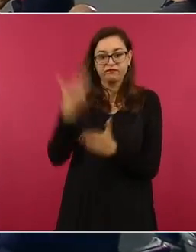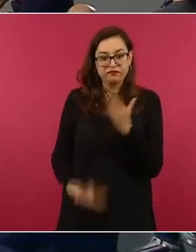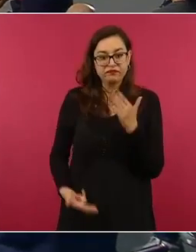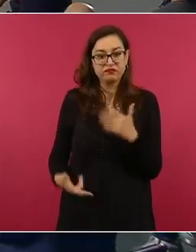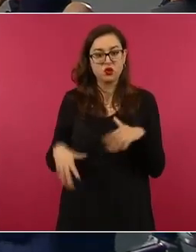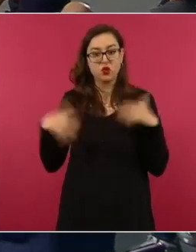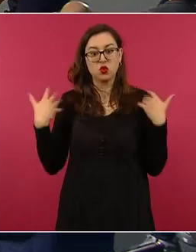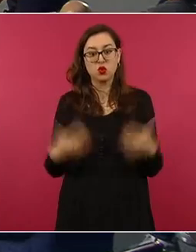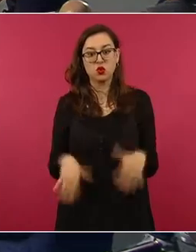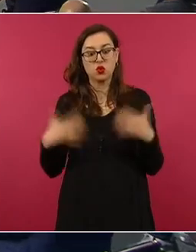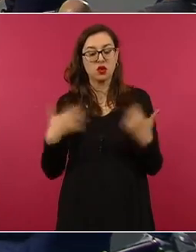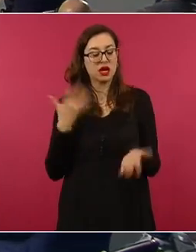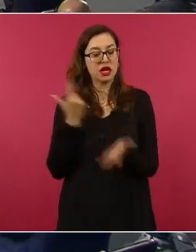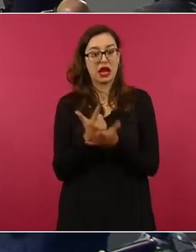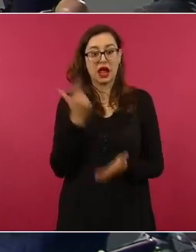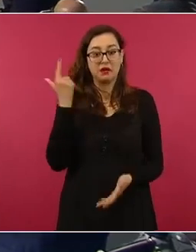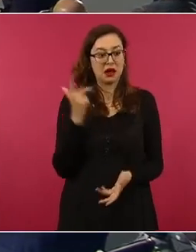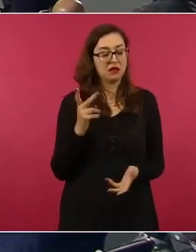de letalidad.